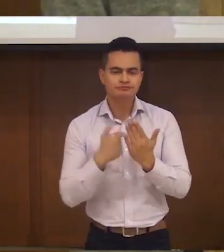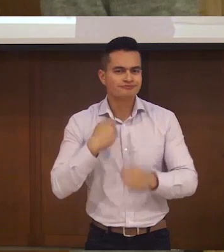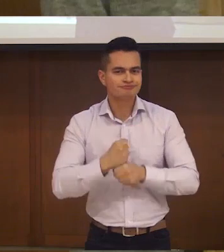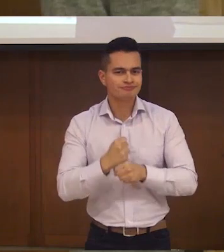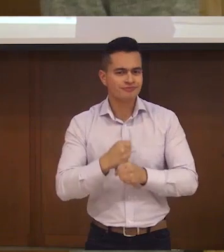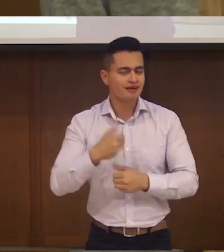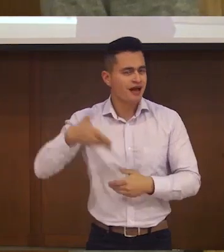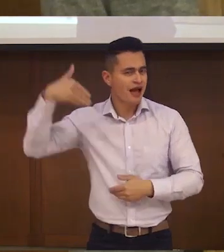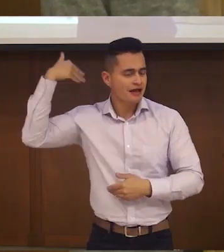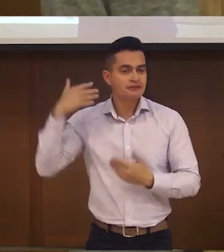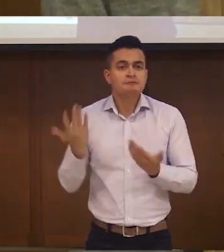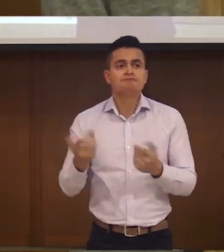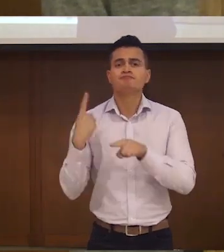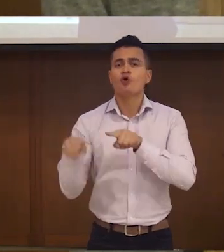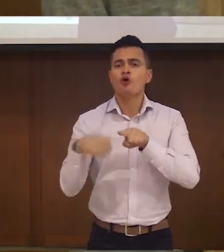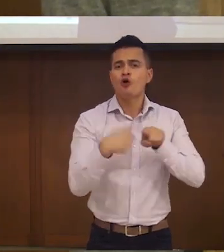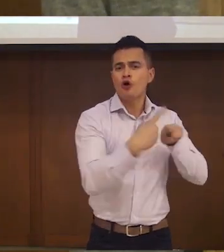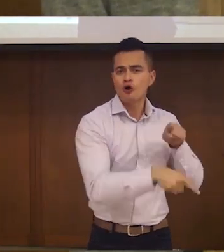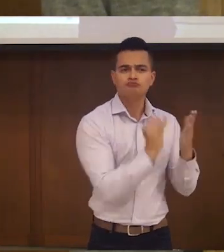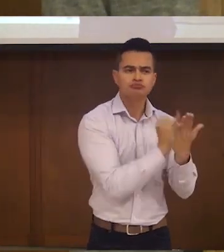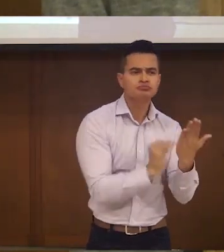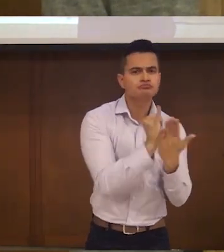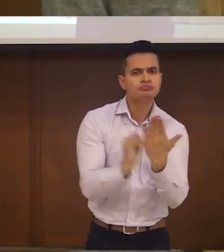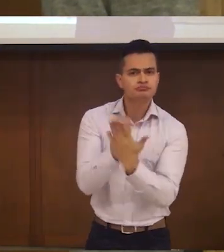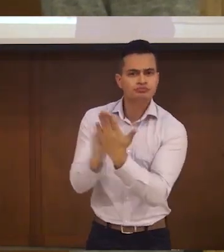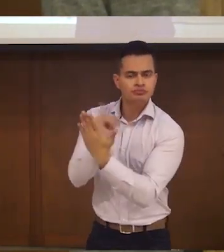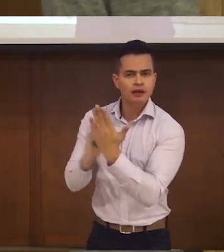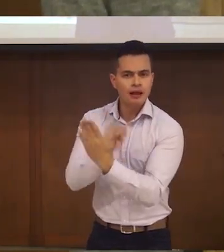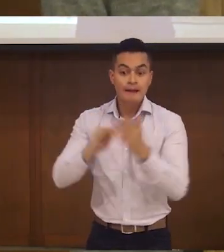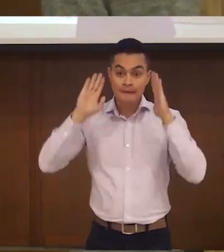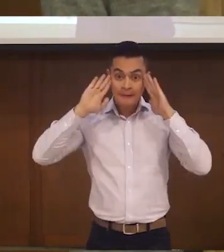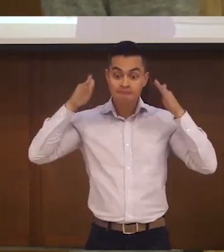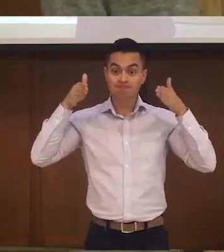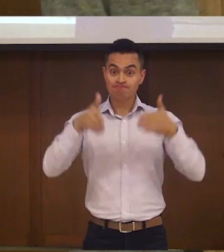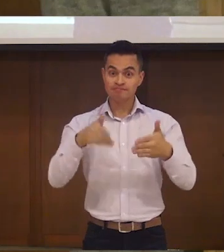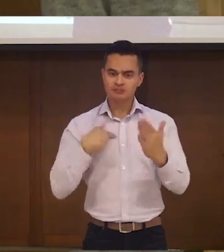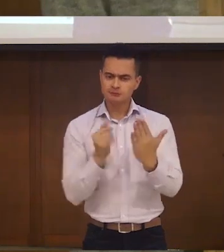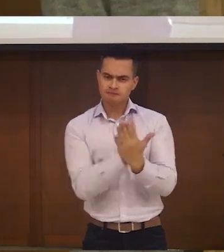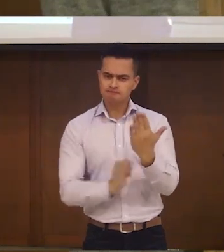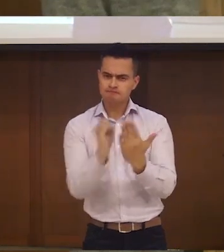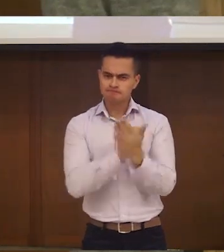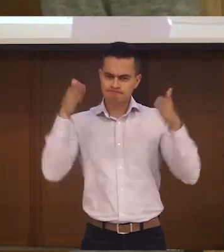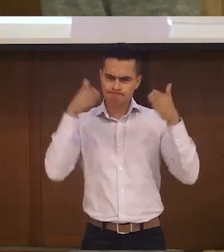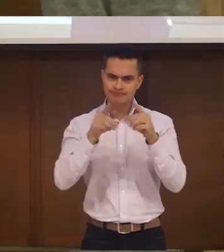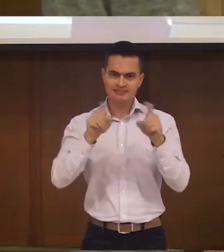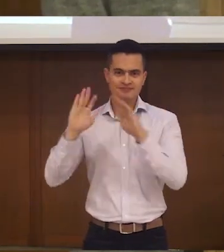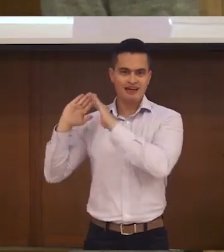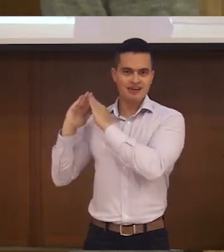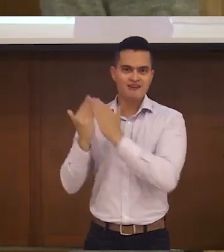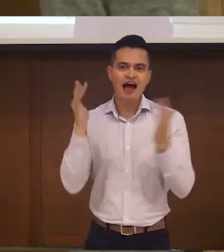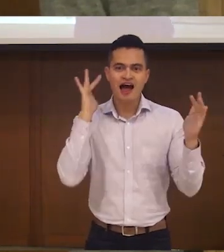y hago ilustración de diversas cosas, principalmente, fundamentalmente, sí, dedicado